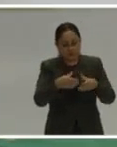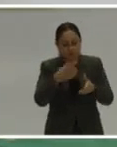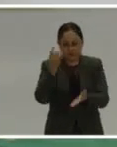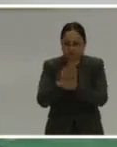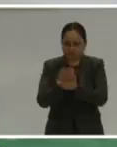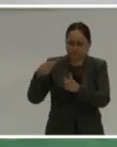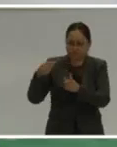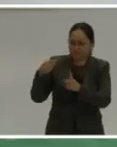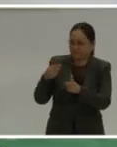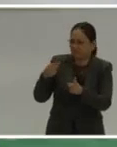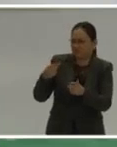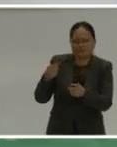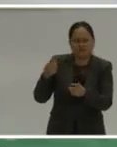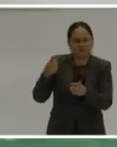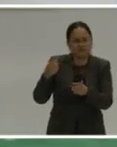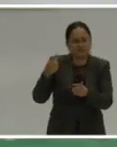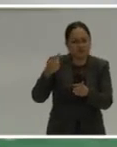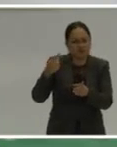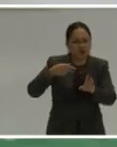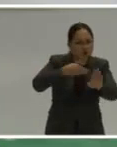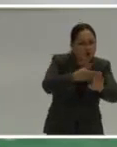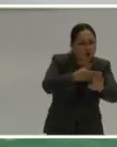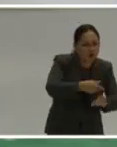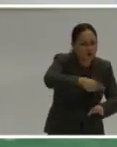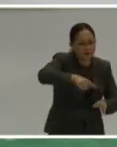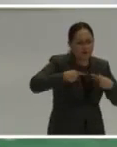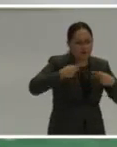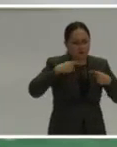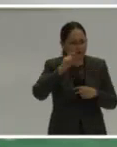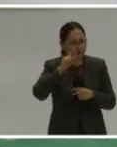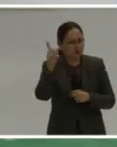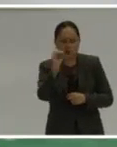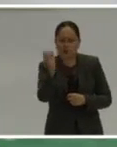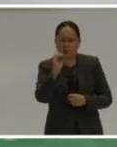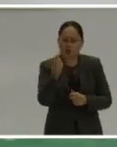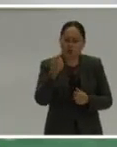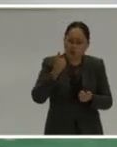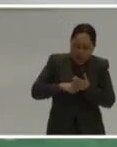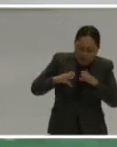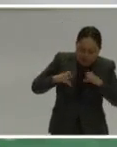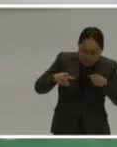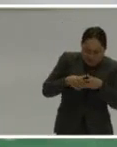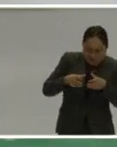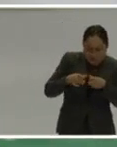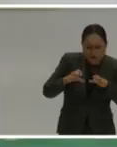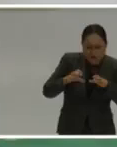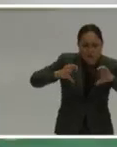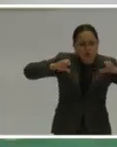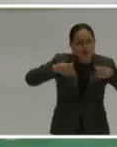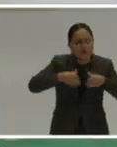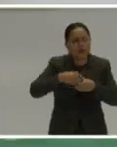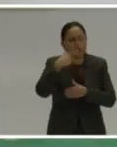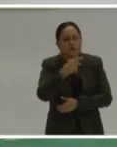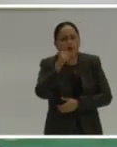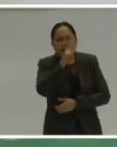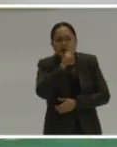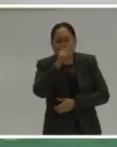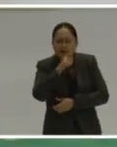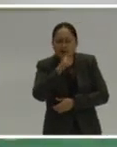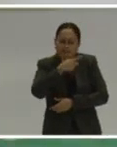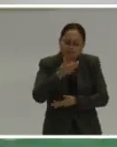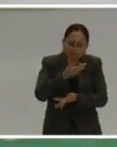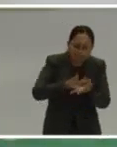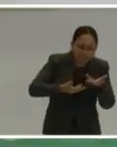no es por estar en contra de consultores expertos, tiene que ser trabajado desde dentro, con idioma propio,